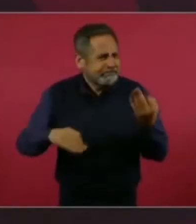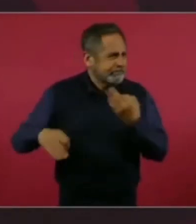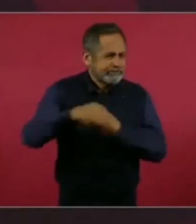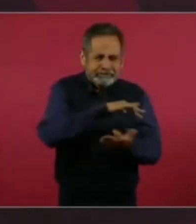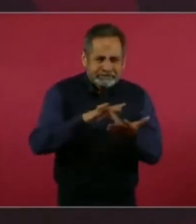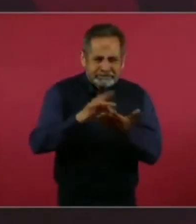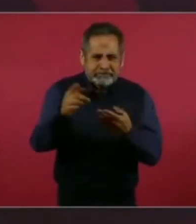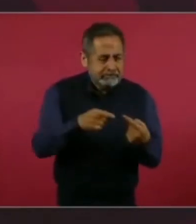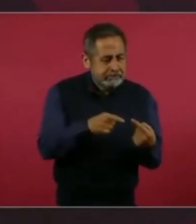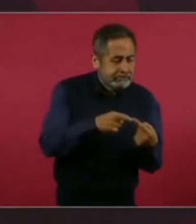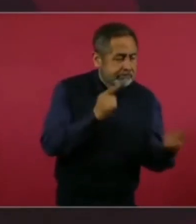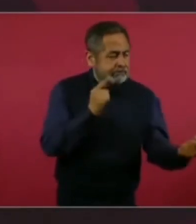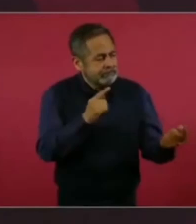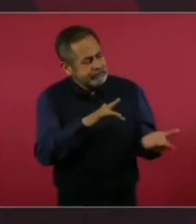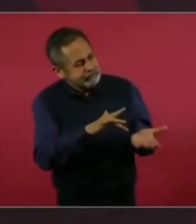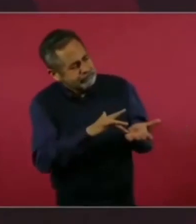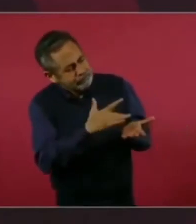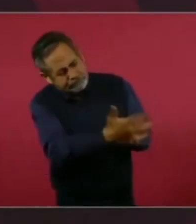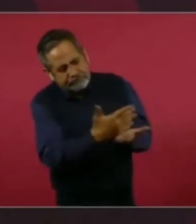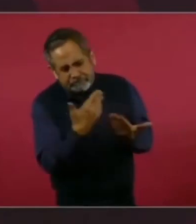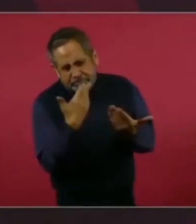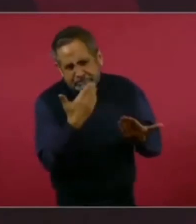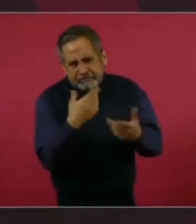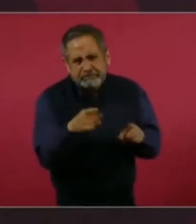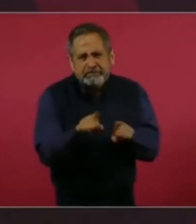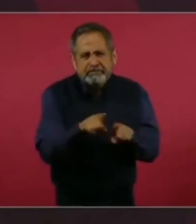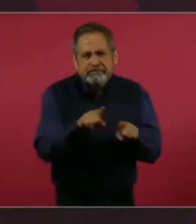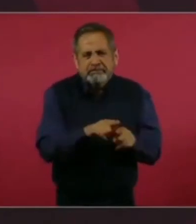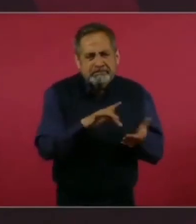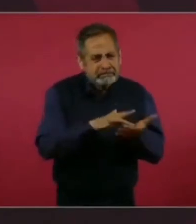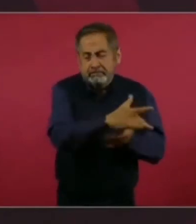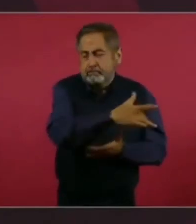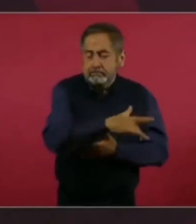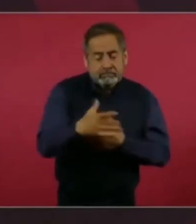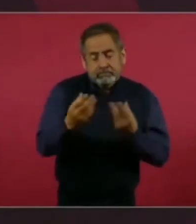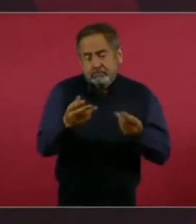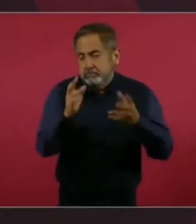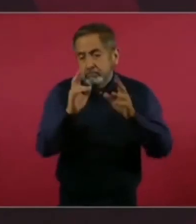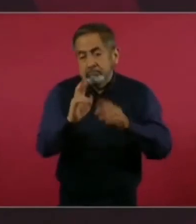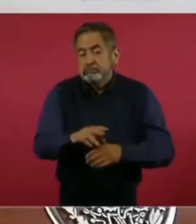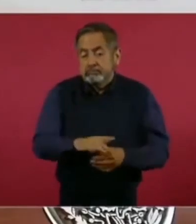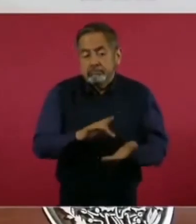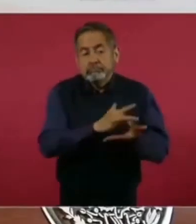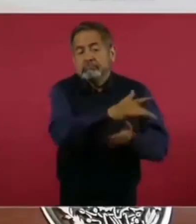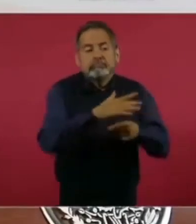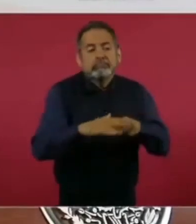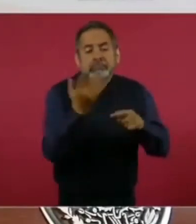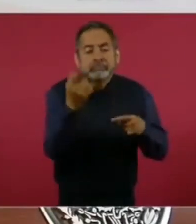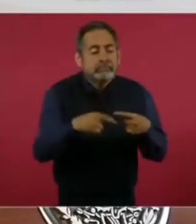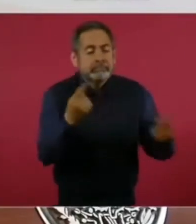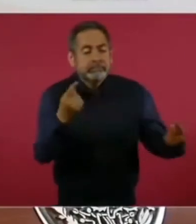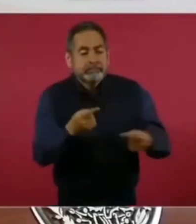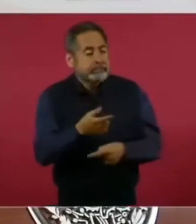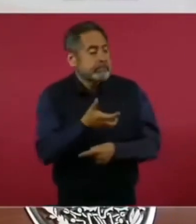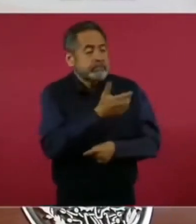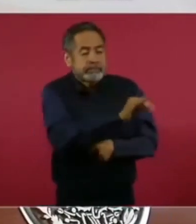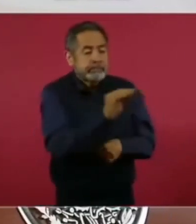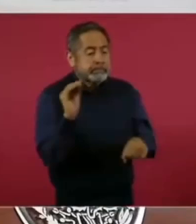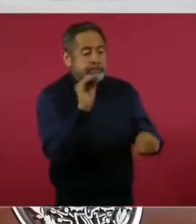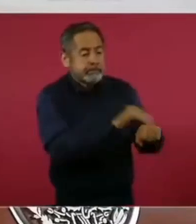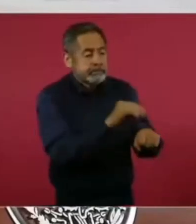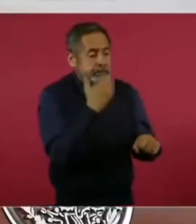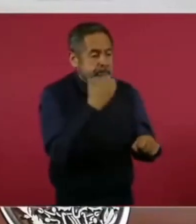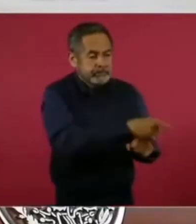mis adversarios les agradezco bastante porque sin el comportamiento